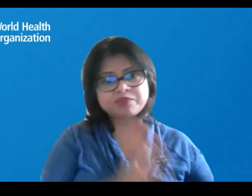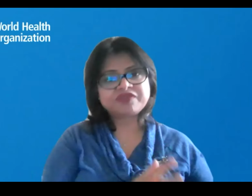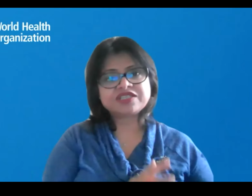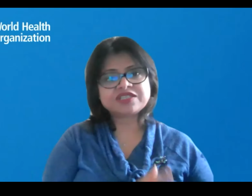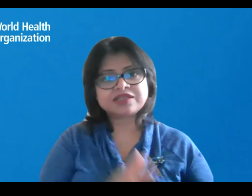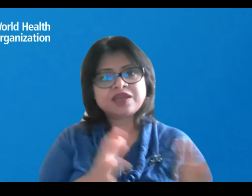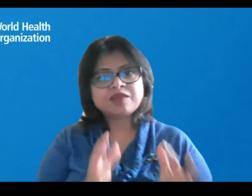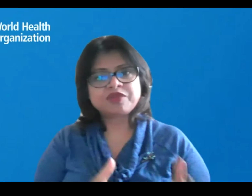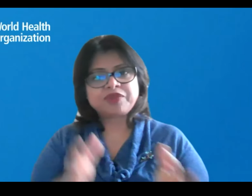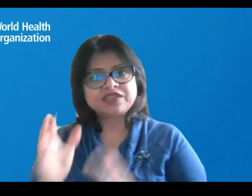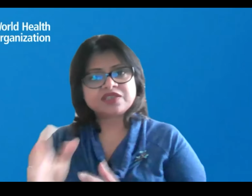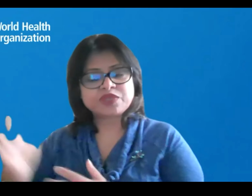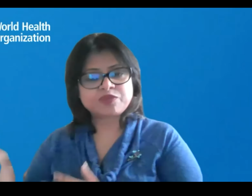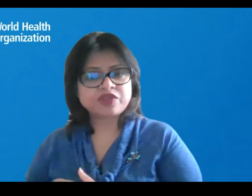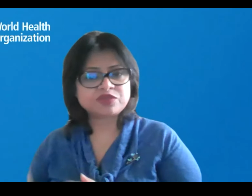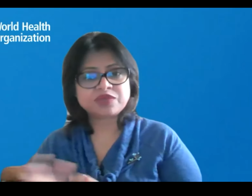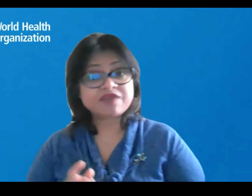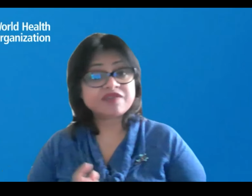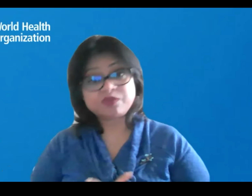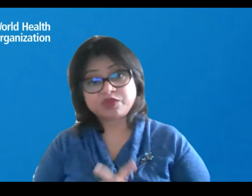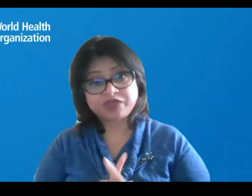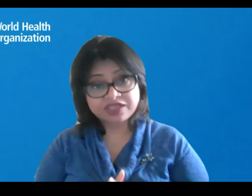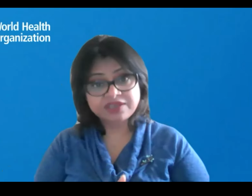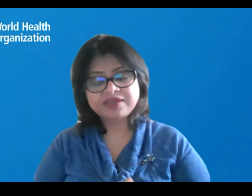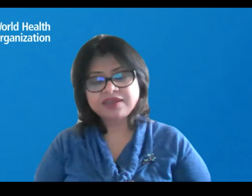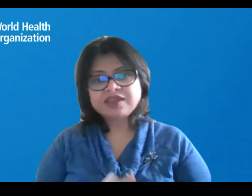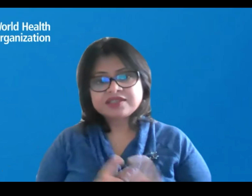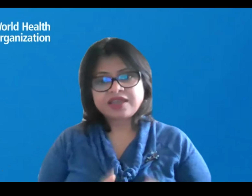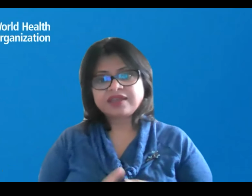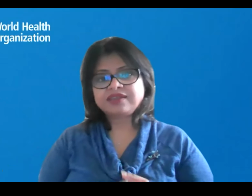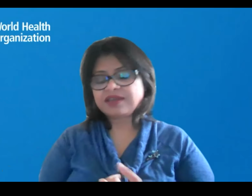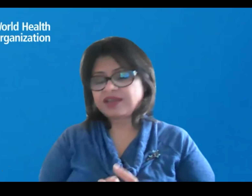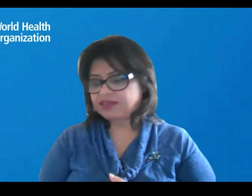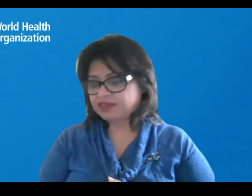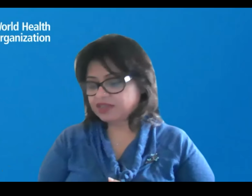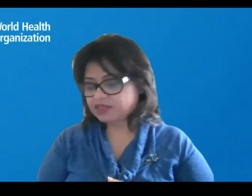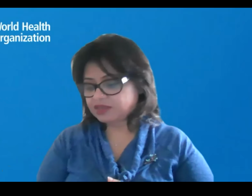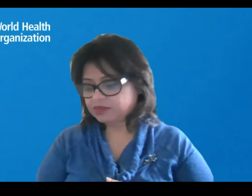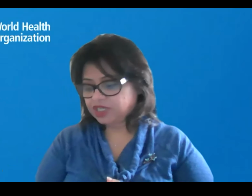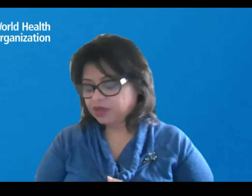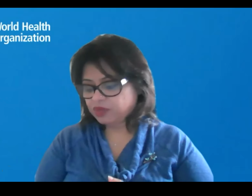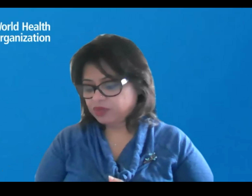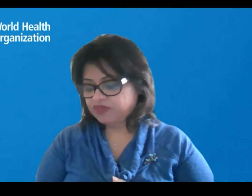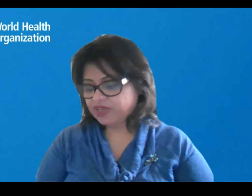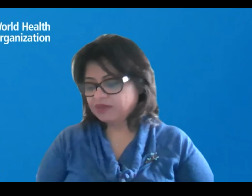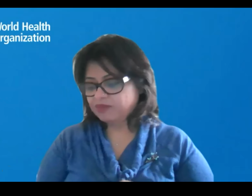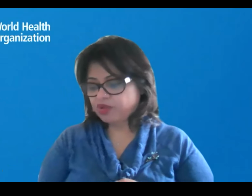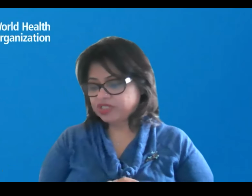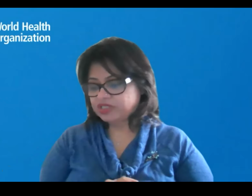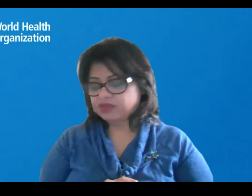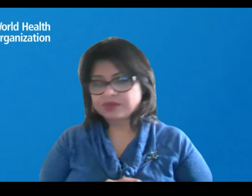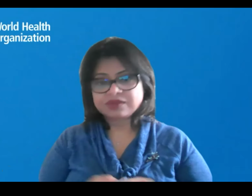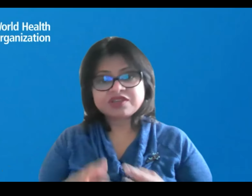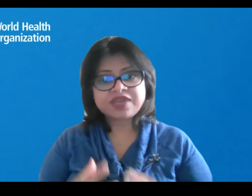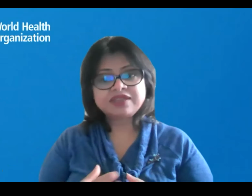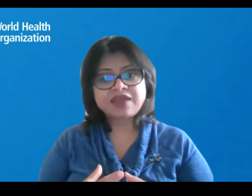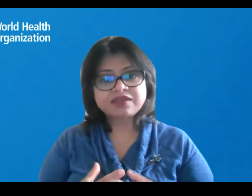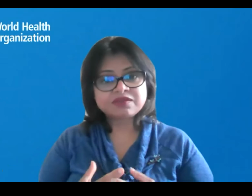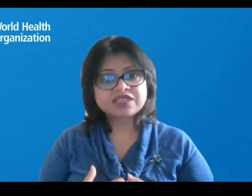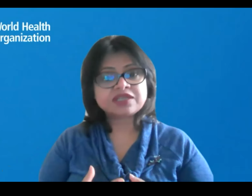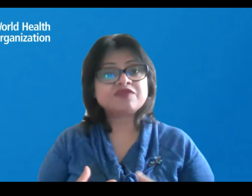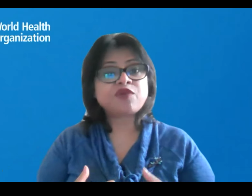presentar el riesgo para poder tomar acciones informadas en información para las acciones de preparación y